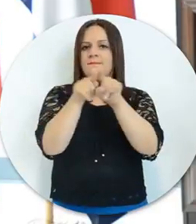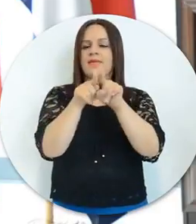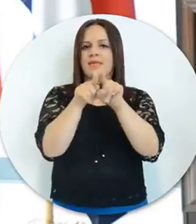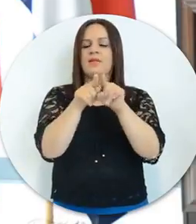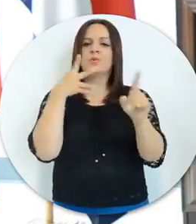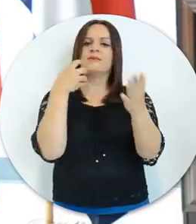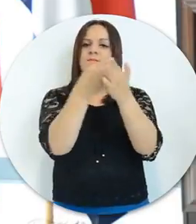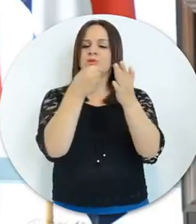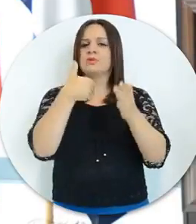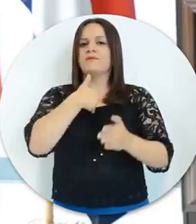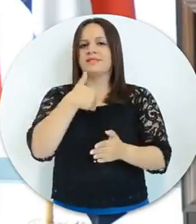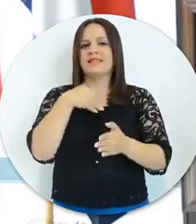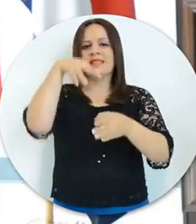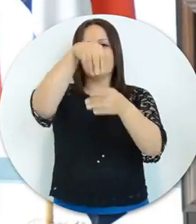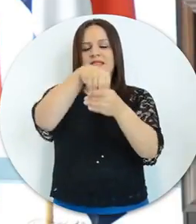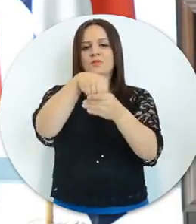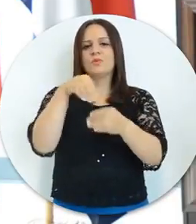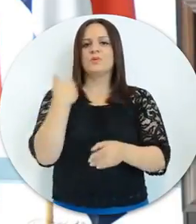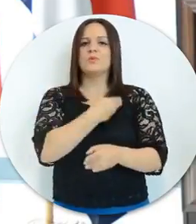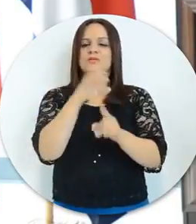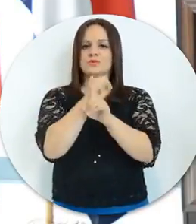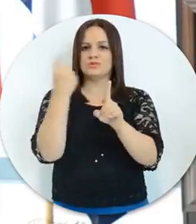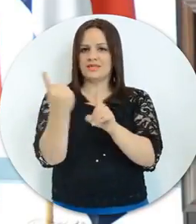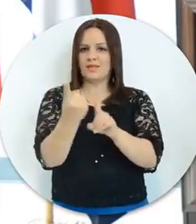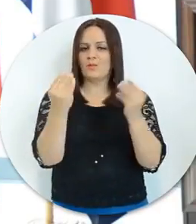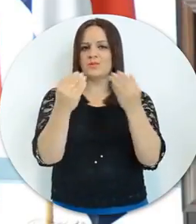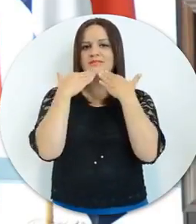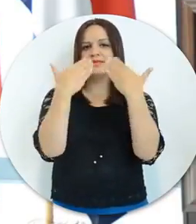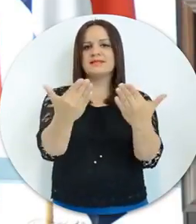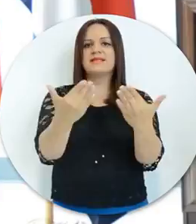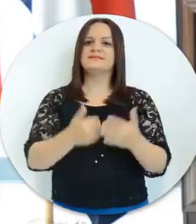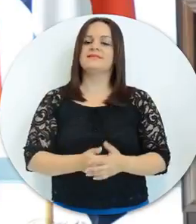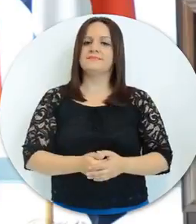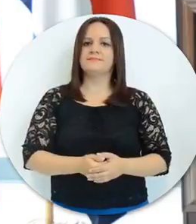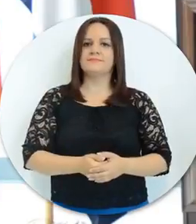dimensiones y los impactos que va a tener dentro de nuestra sociedad. Muchas gracias.